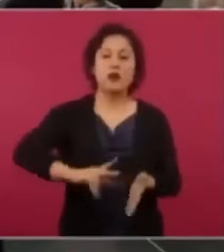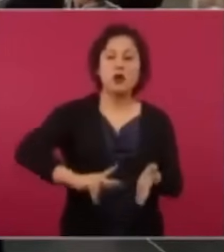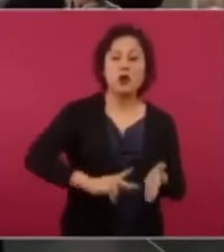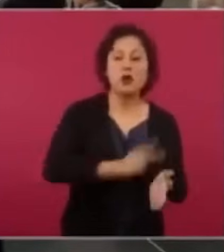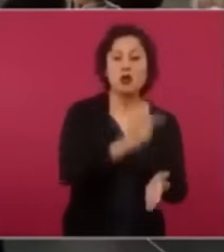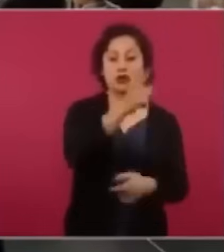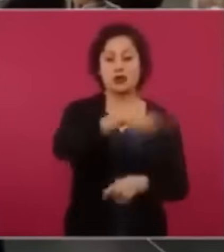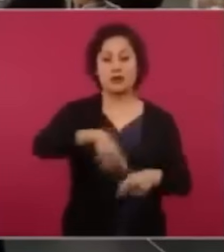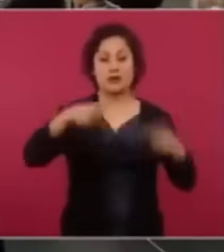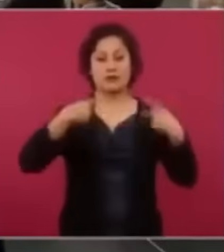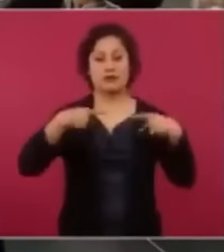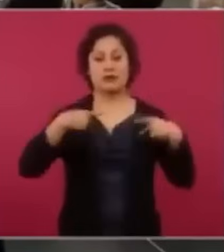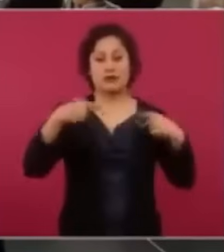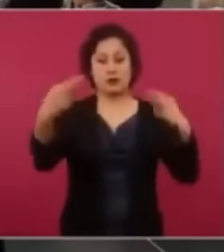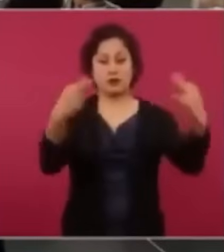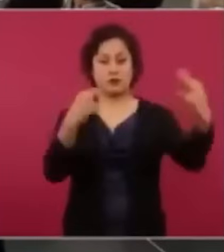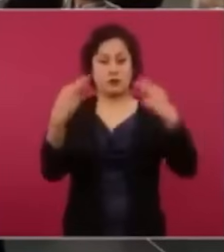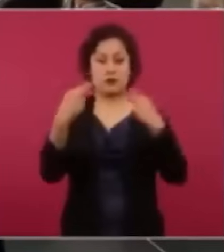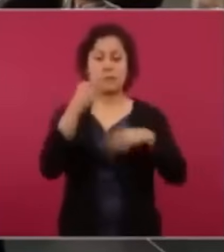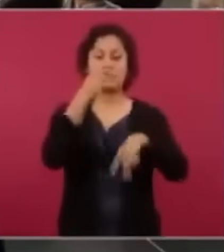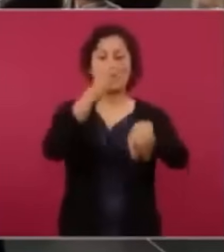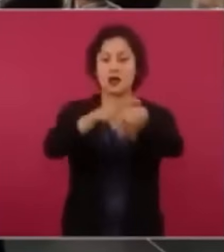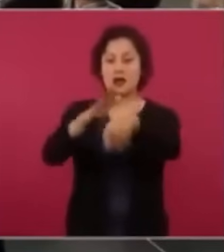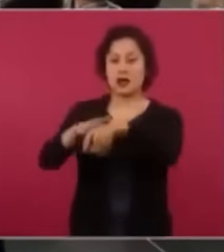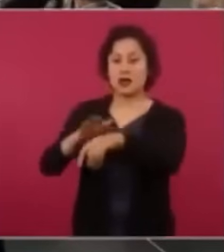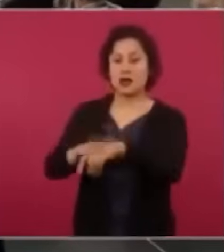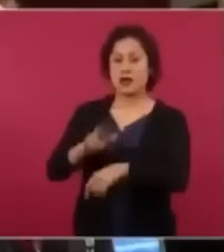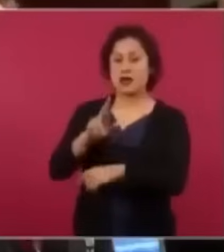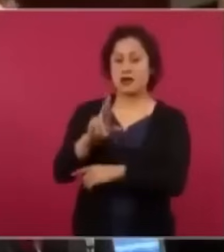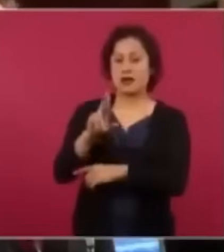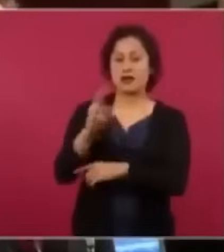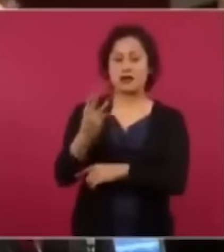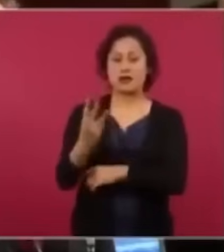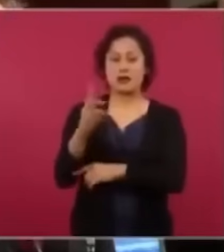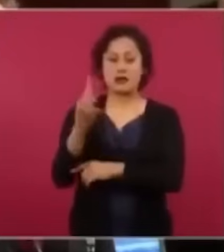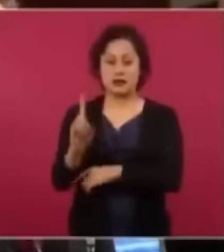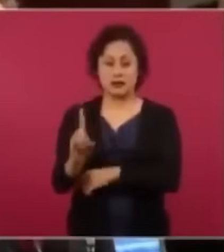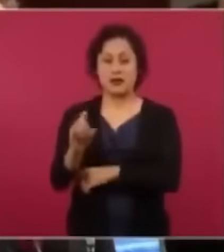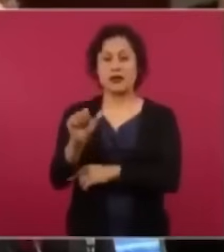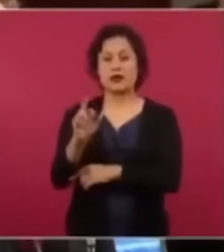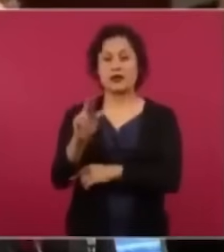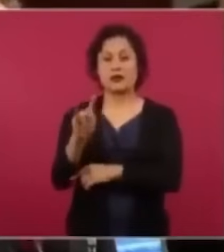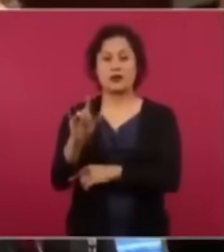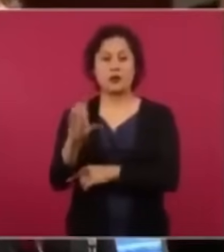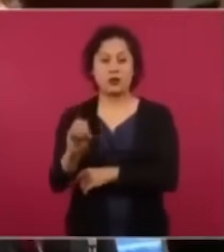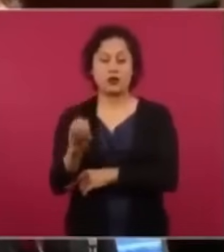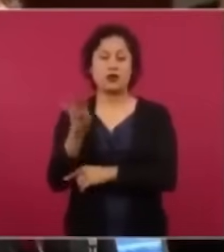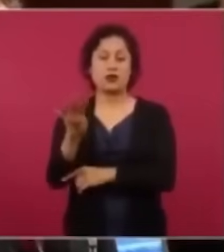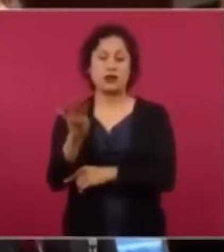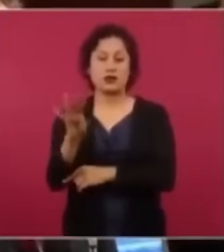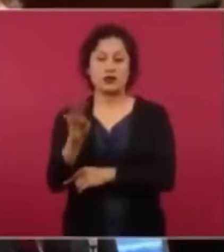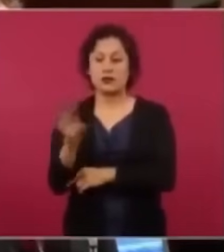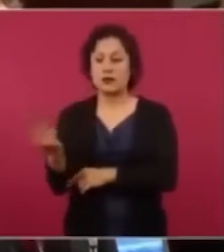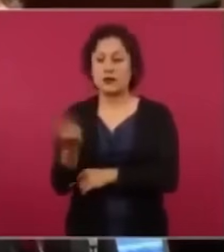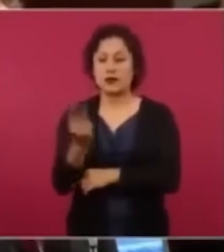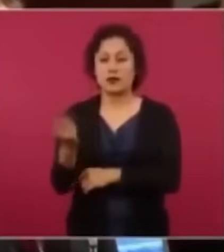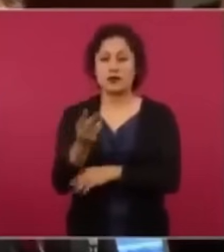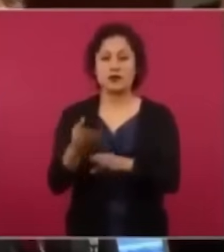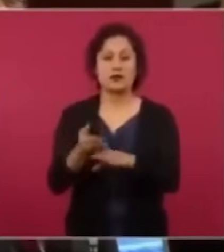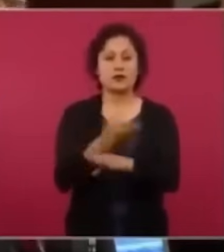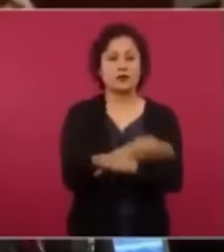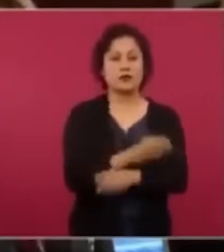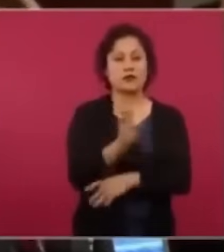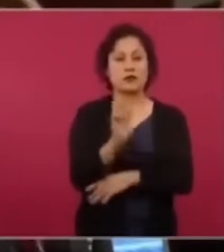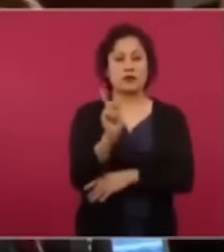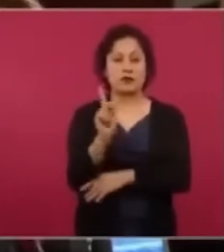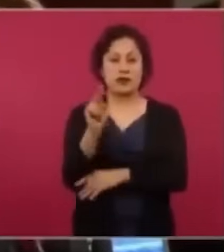esta transmisión, solo recordarle que R3D, artículo 19, fueron las organizaciones que dieron a conocer en el sexenio de Peña